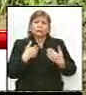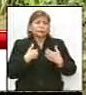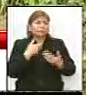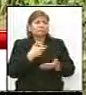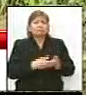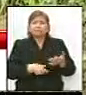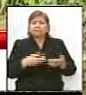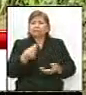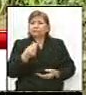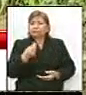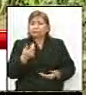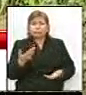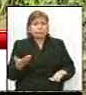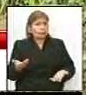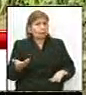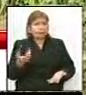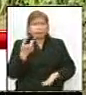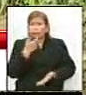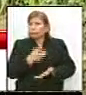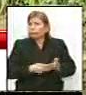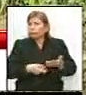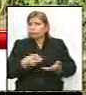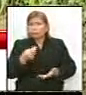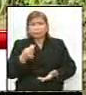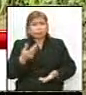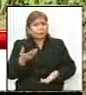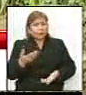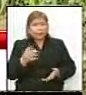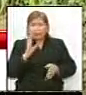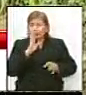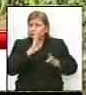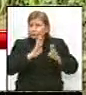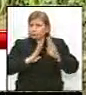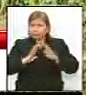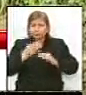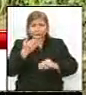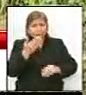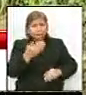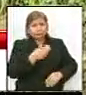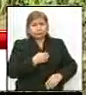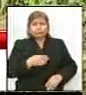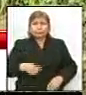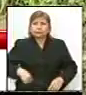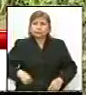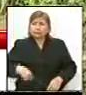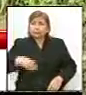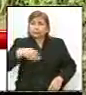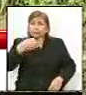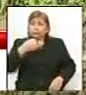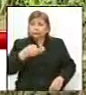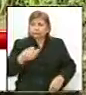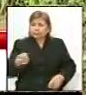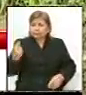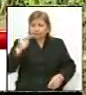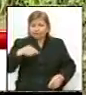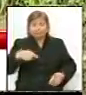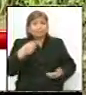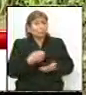precio. No tiene precio. Ese es nuestro gran problema, señor ministro. Y verdad, ha venido mucho